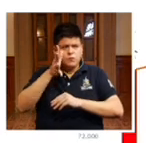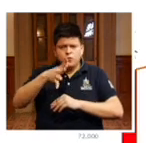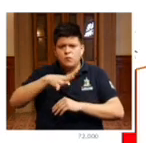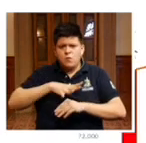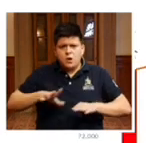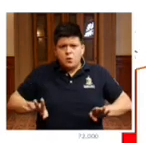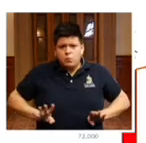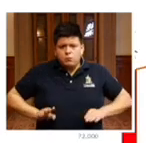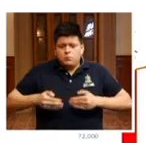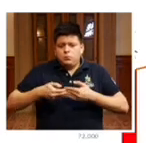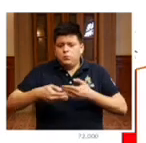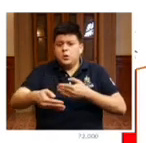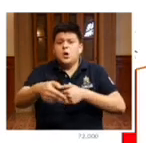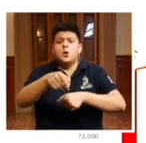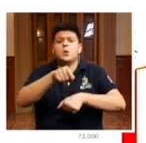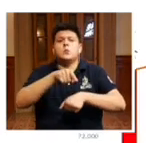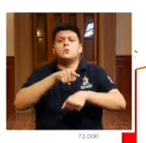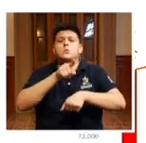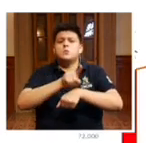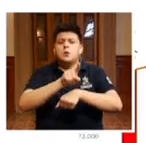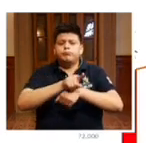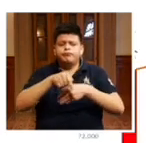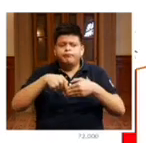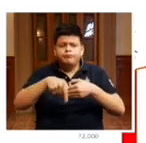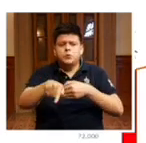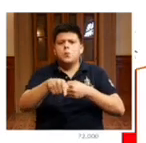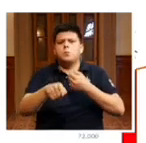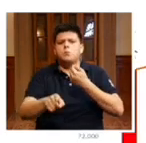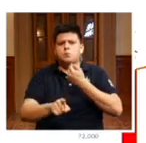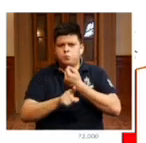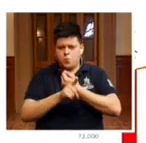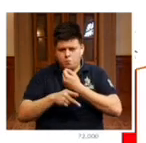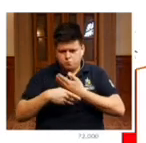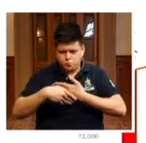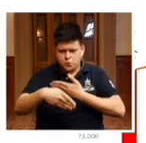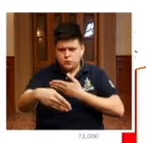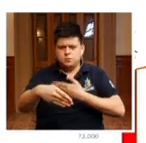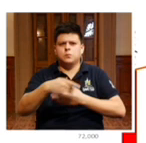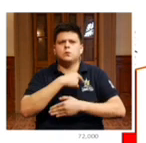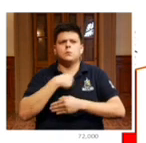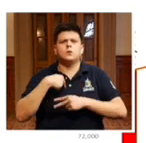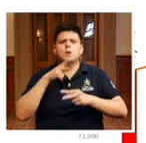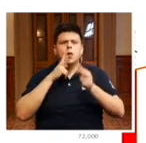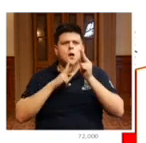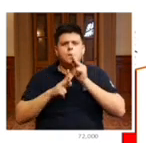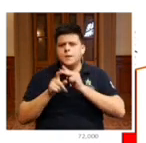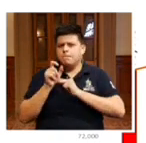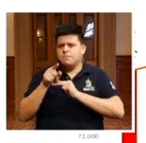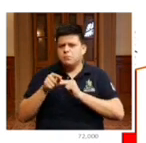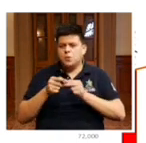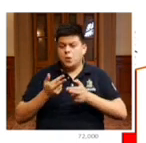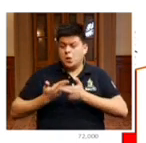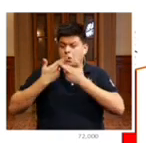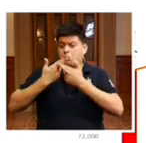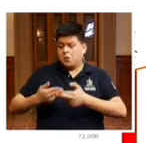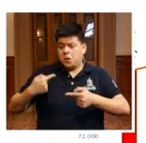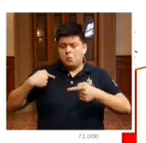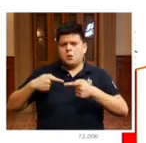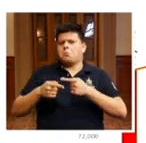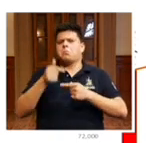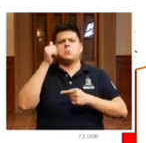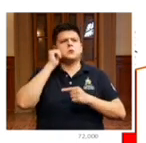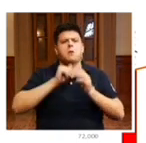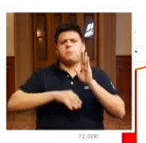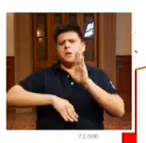los siguientes días. Y la gráfica de incidencia acumulada, esa, como sabemos, siempre va a ir en ascenso